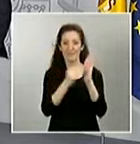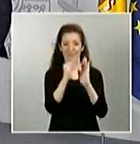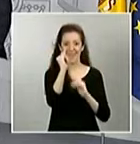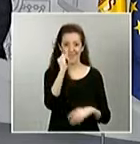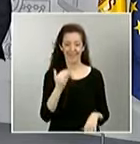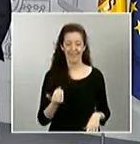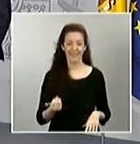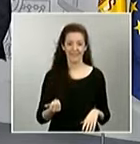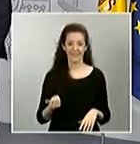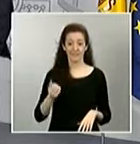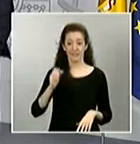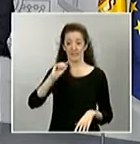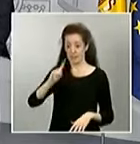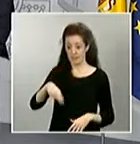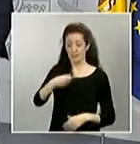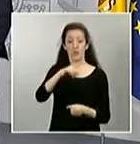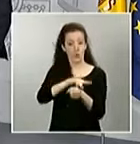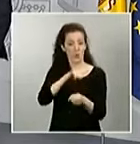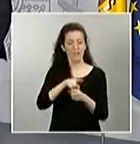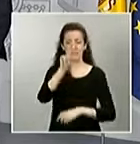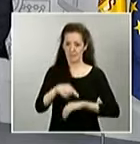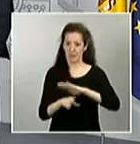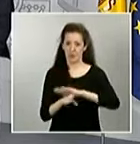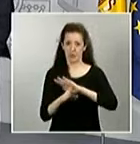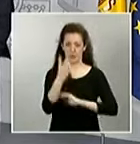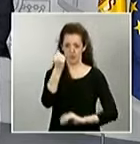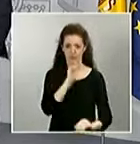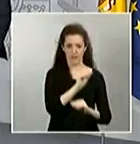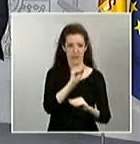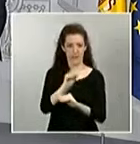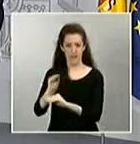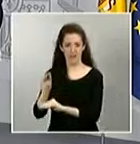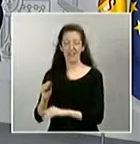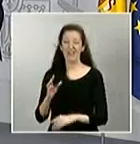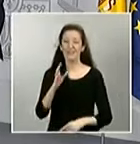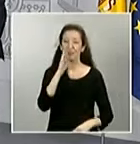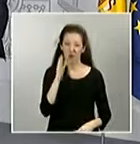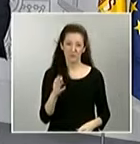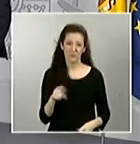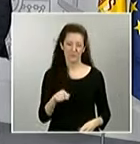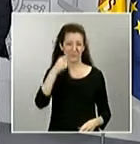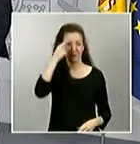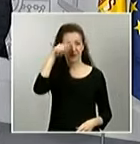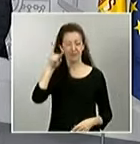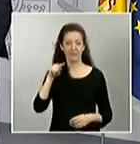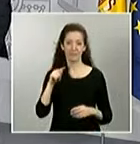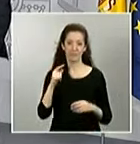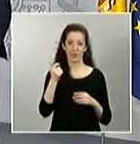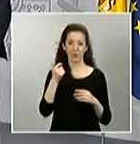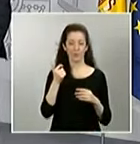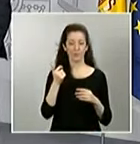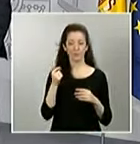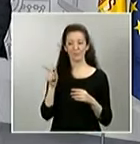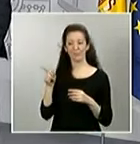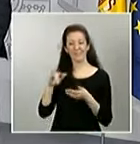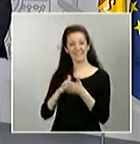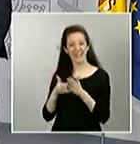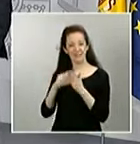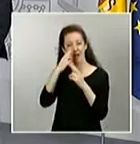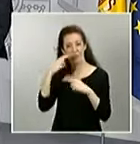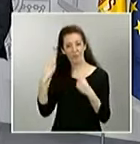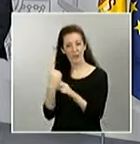semejante modo, justamente para obviar ese mecanismo que conocen bien, que es un poco rígido, del Servicio Público de Empleo de abonar la